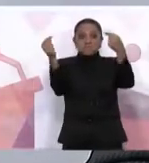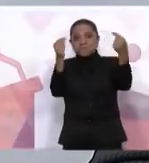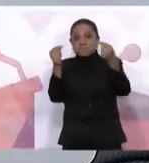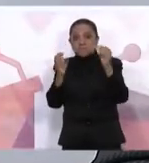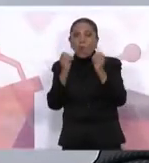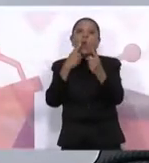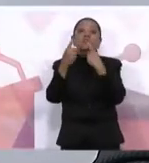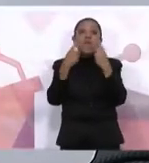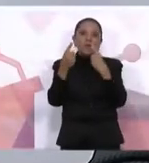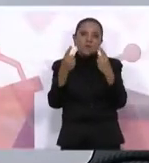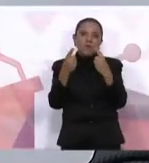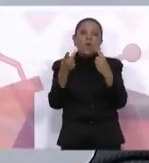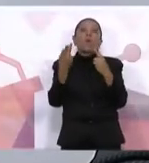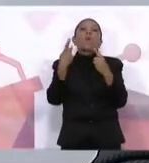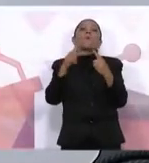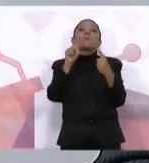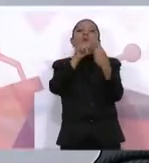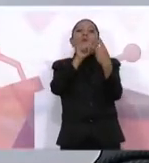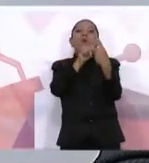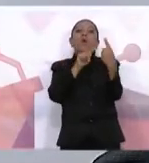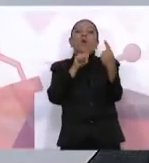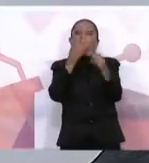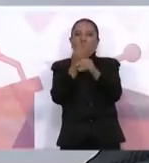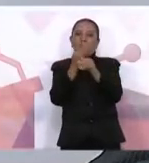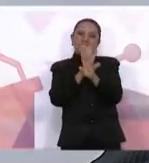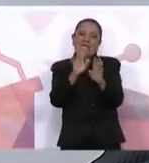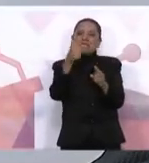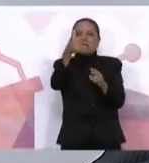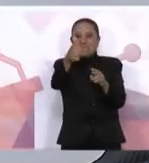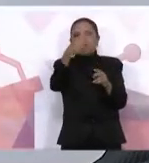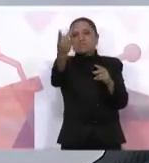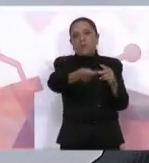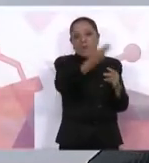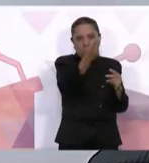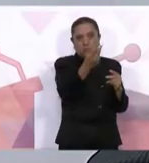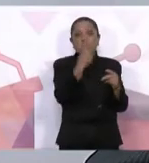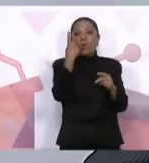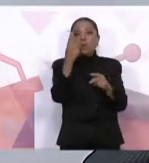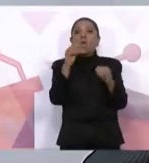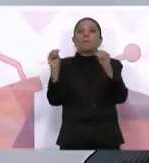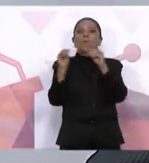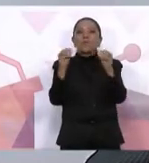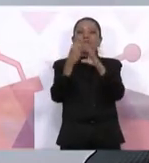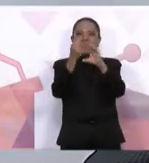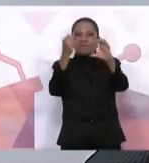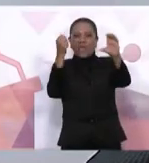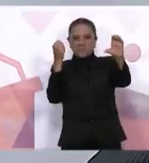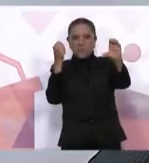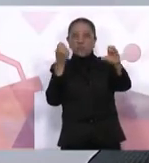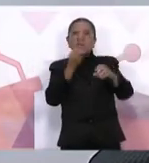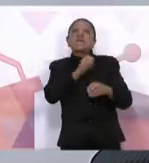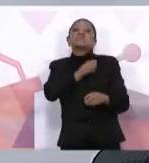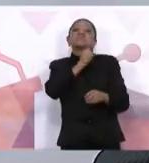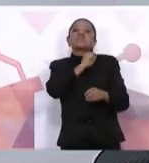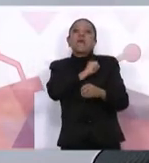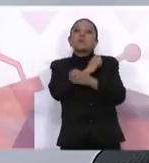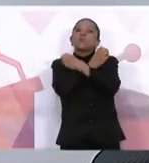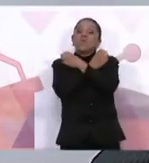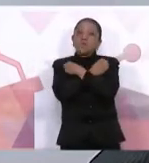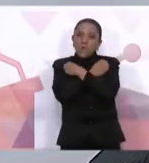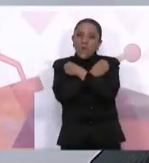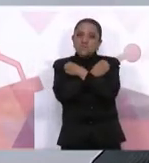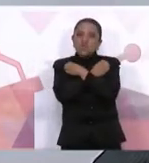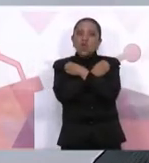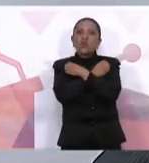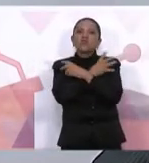en materia desarrollo social versarán sobre movilidad y transporte salud y educación combate a